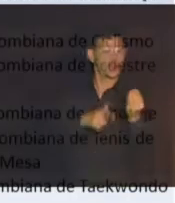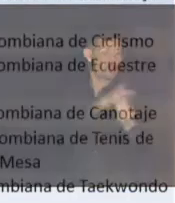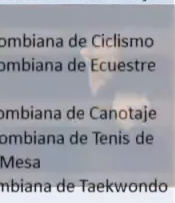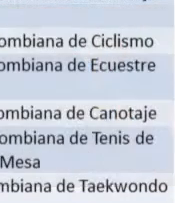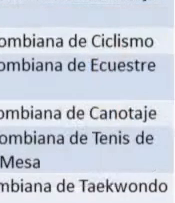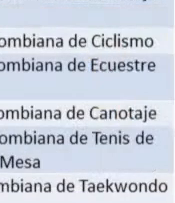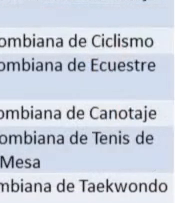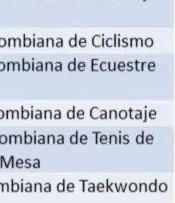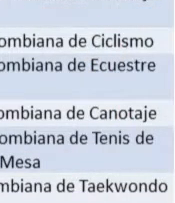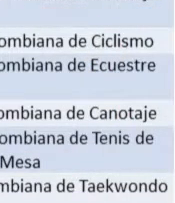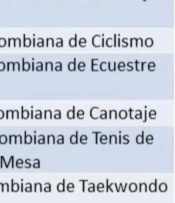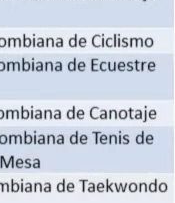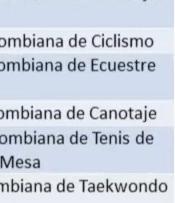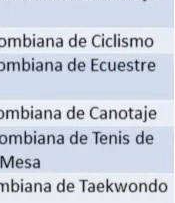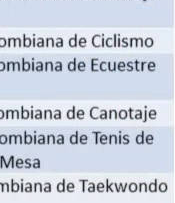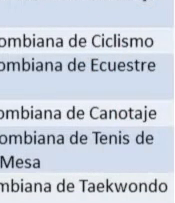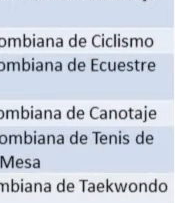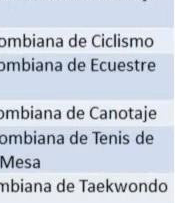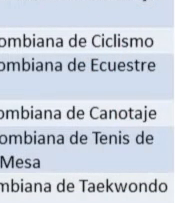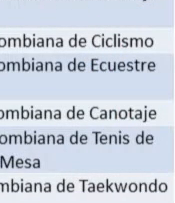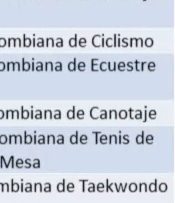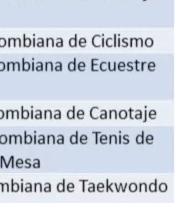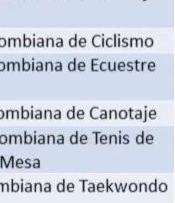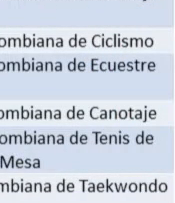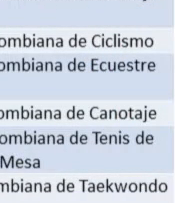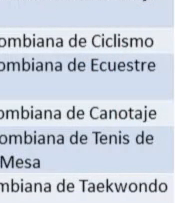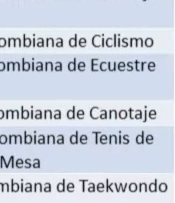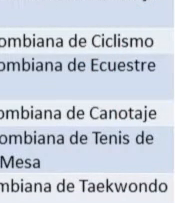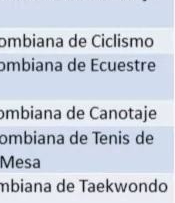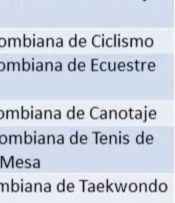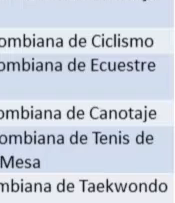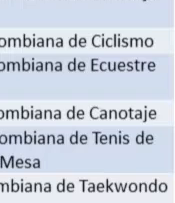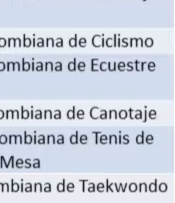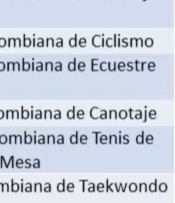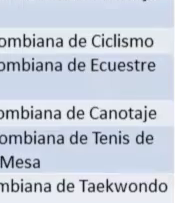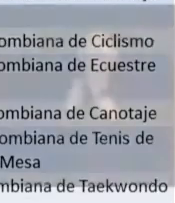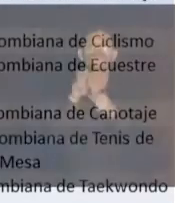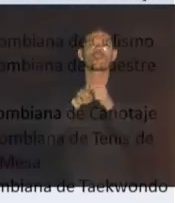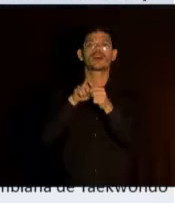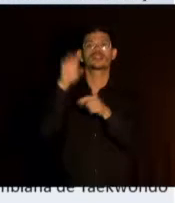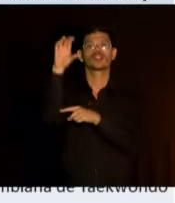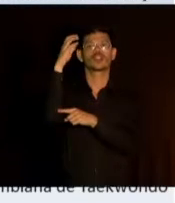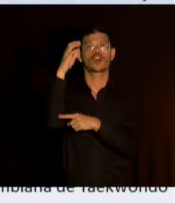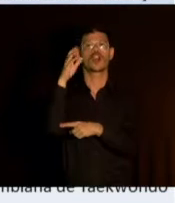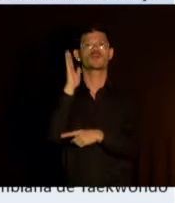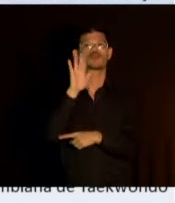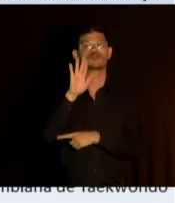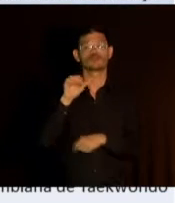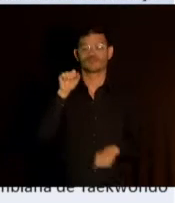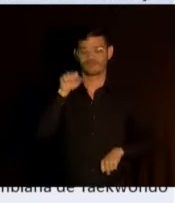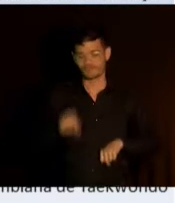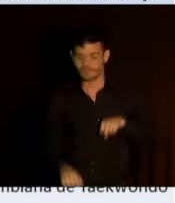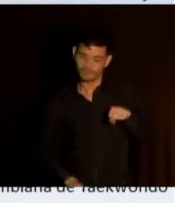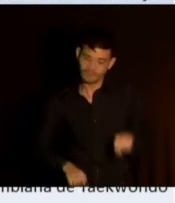funciona actualmente la Federación Colombiana de Ciclismo, y son las que están llamadas a que se vinculen